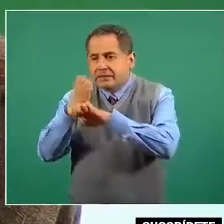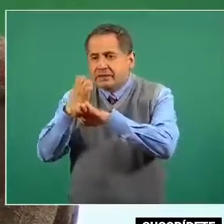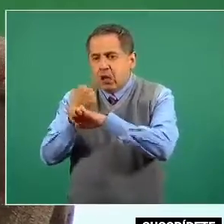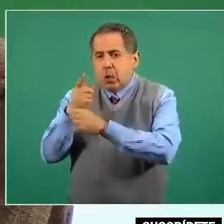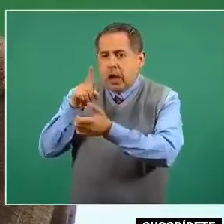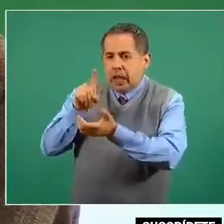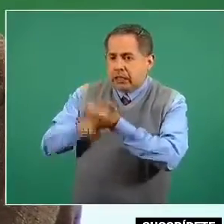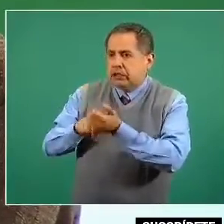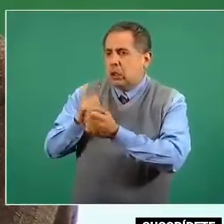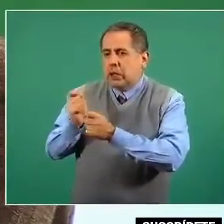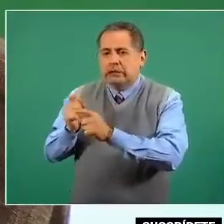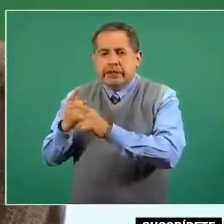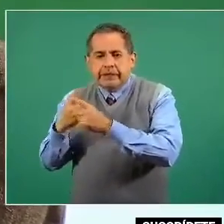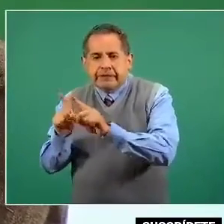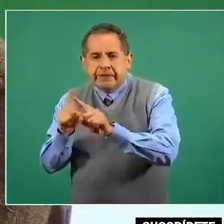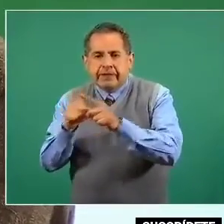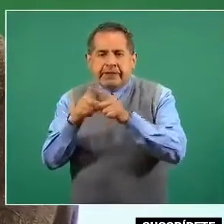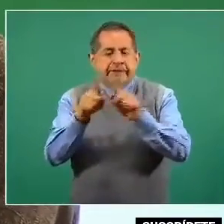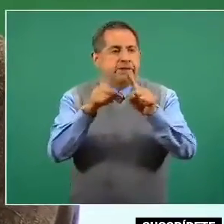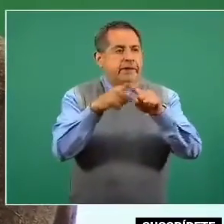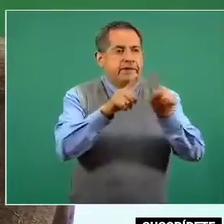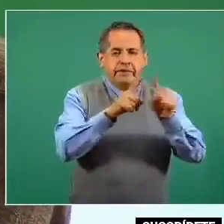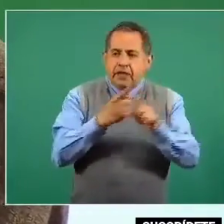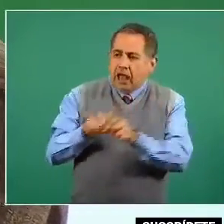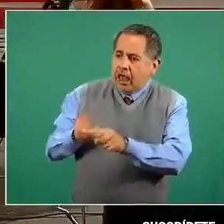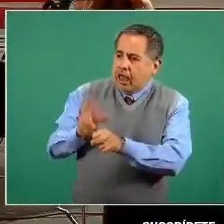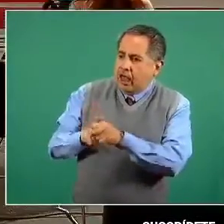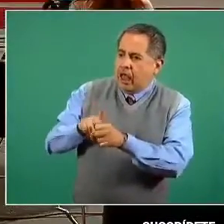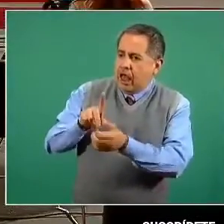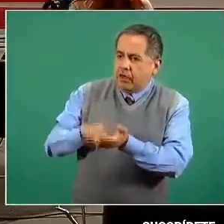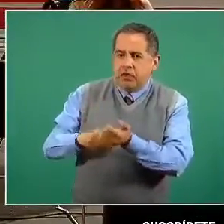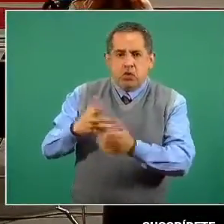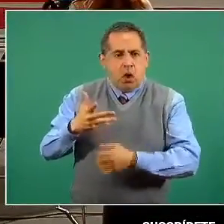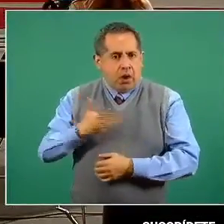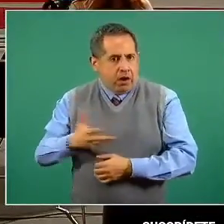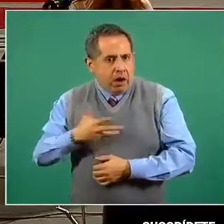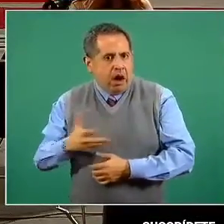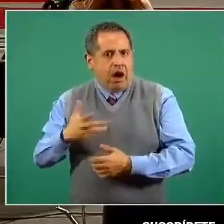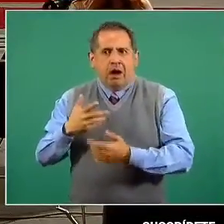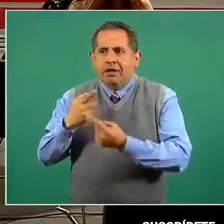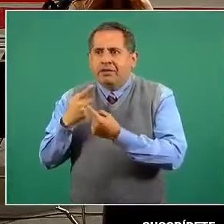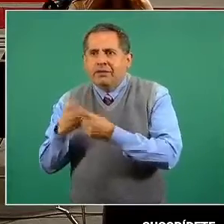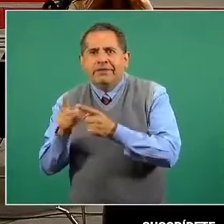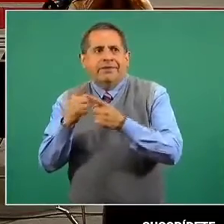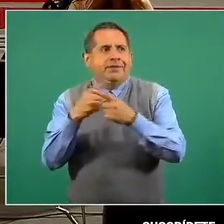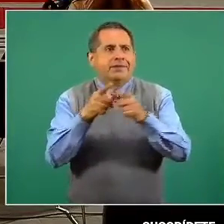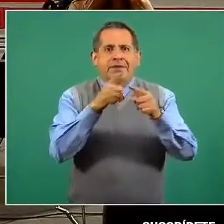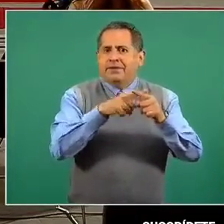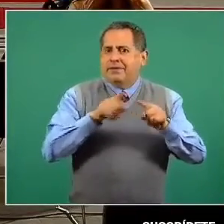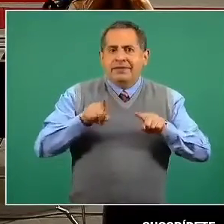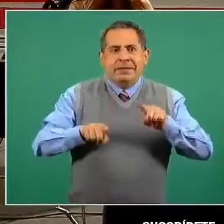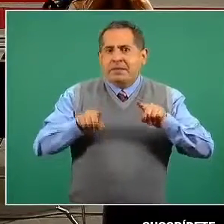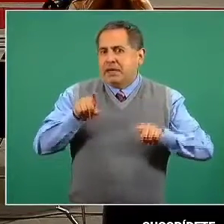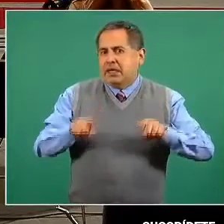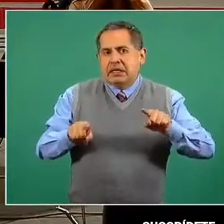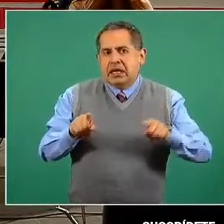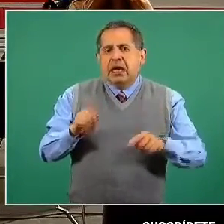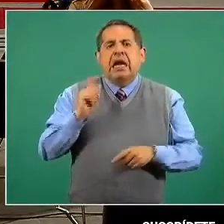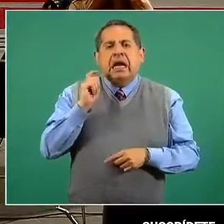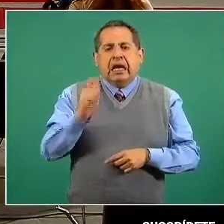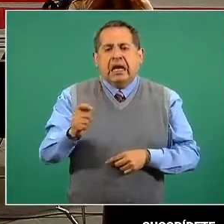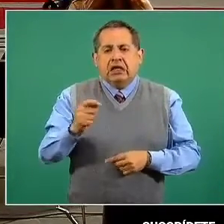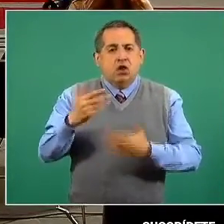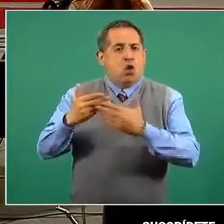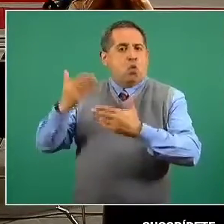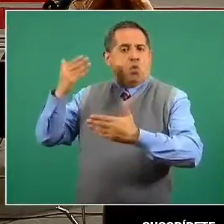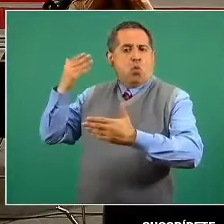en infraestructura, en equipamiento, en personal, dependen precisamente de lo que haya ocurrido en